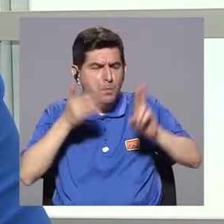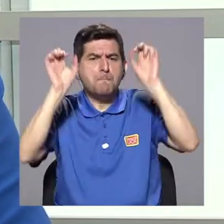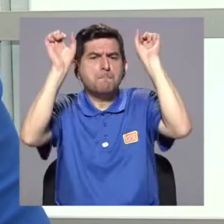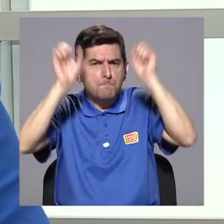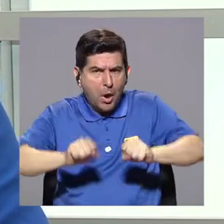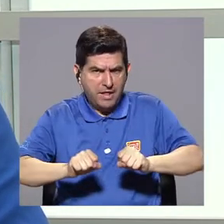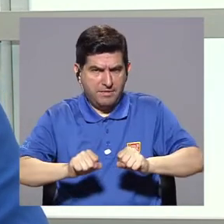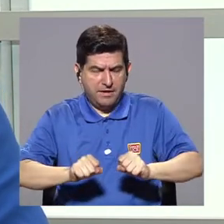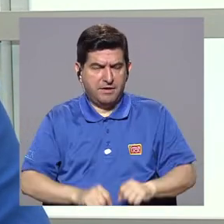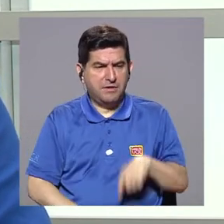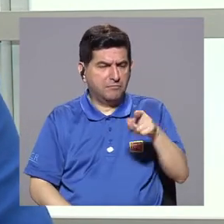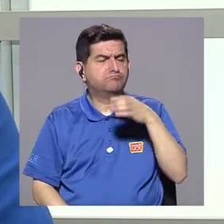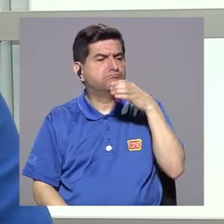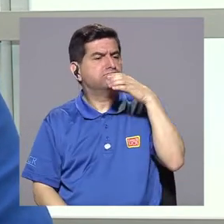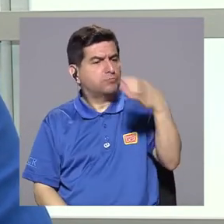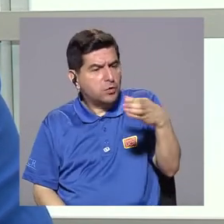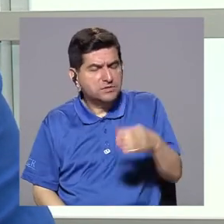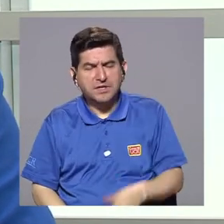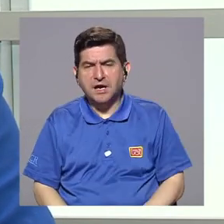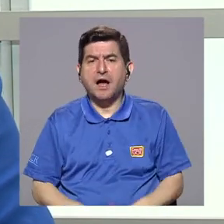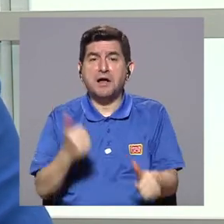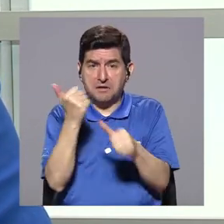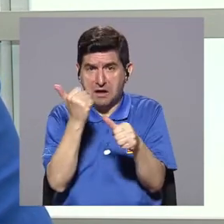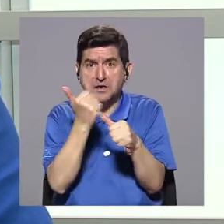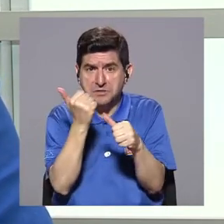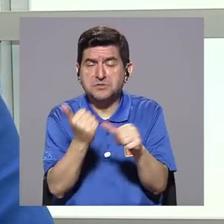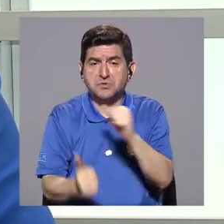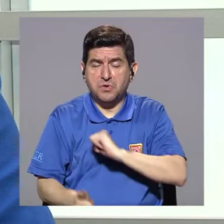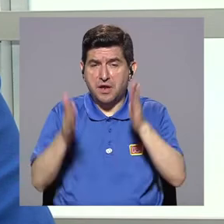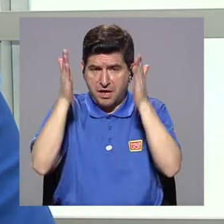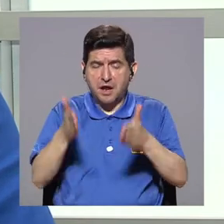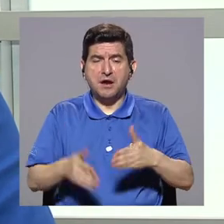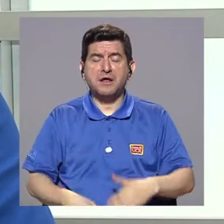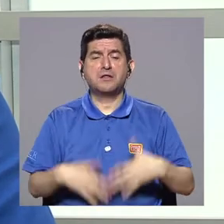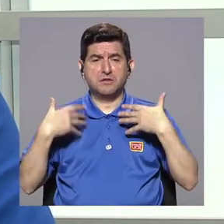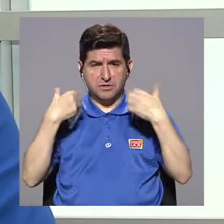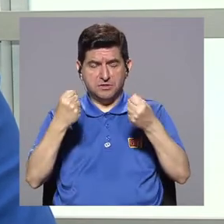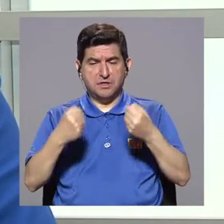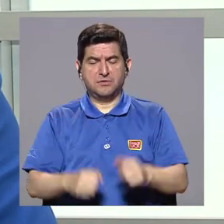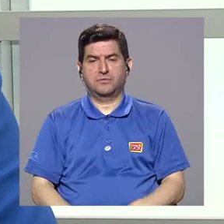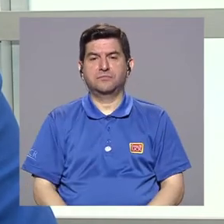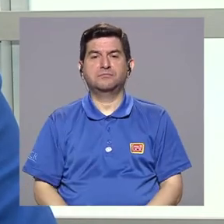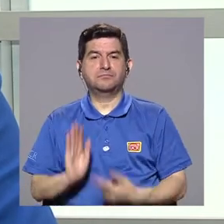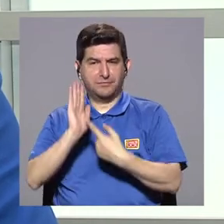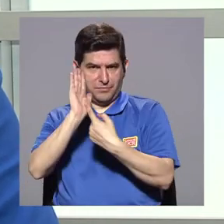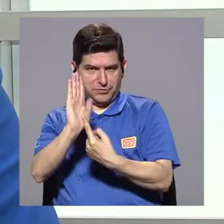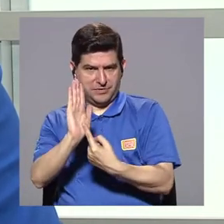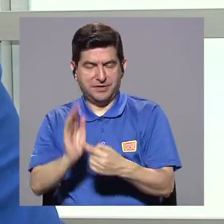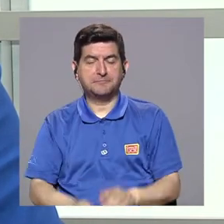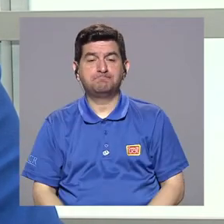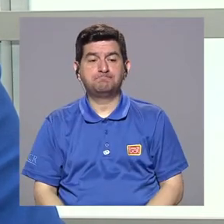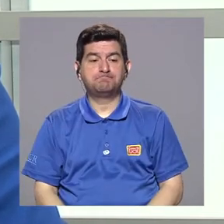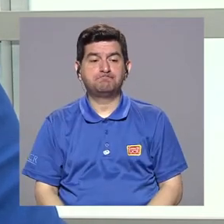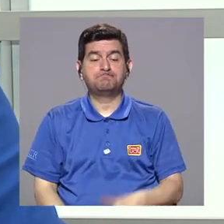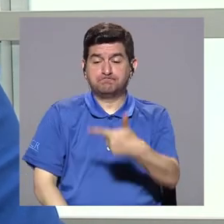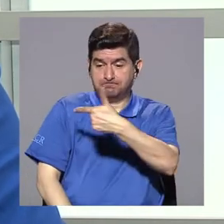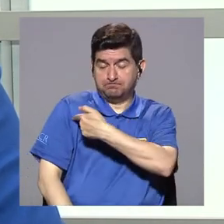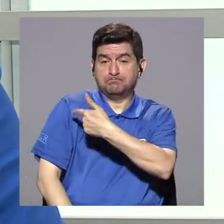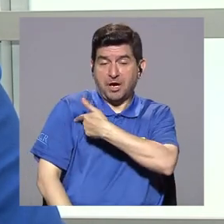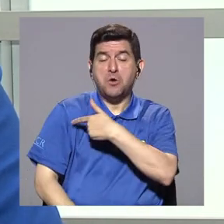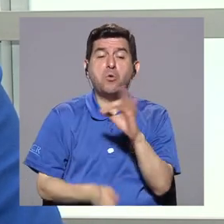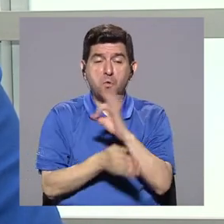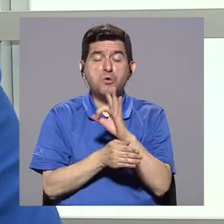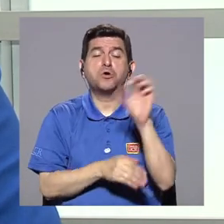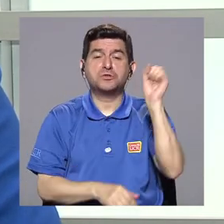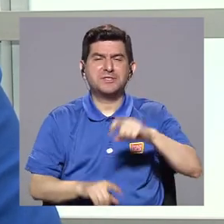expertos de universidades pueden aconsejar, pueden asesorar a las autoridades de salud y decir, vean, sí está